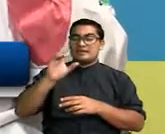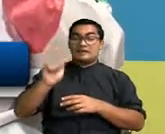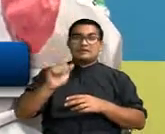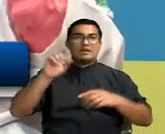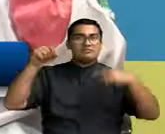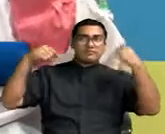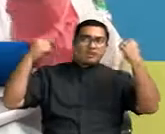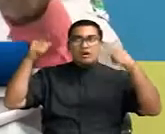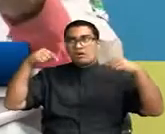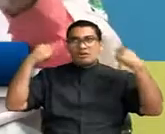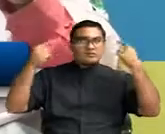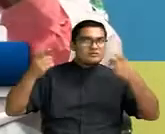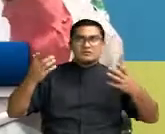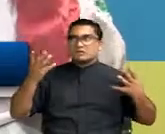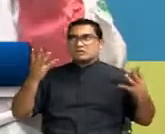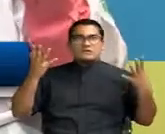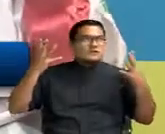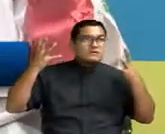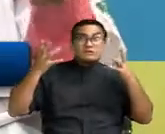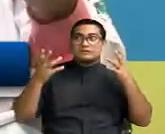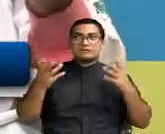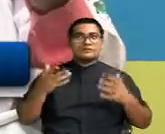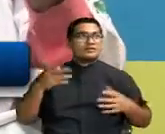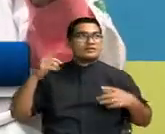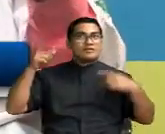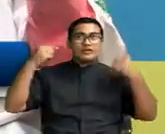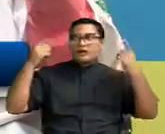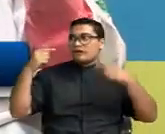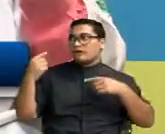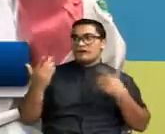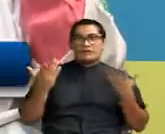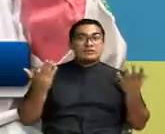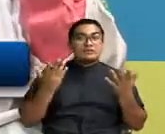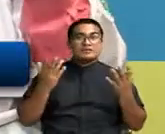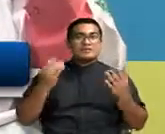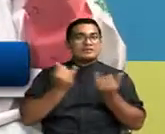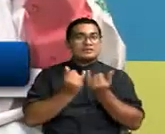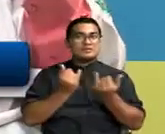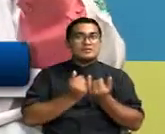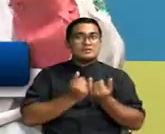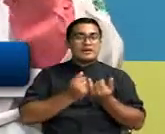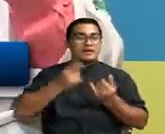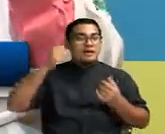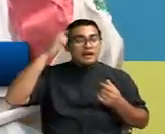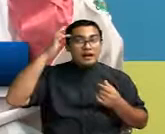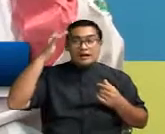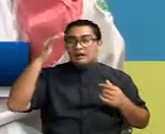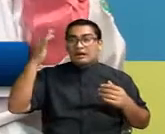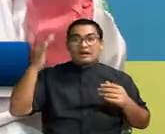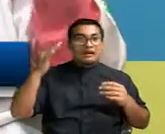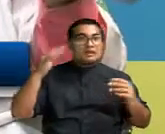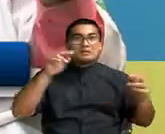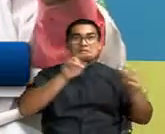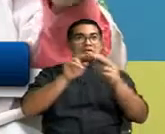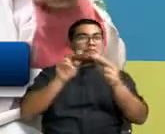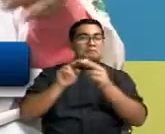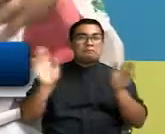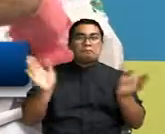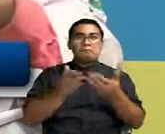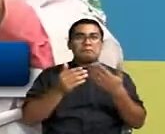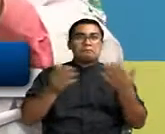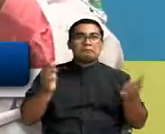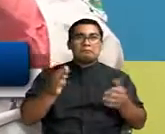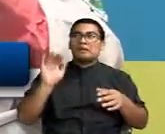síntomas psicóticos. Ya cuando tiene síntomas psicóticos es cuando tiene alucinaciones y pierde el contacto con la realidad. Y este